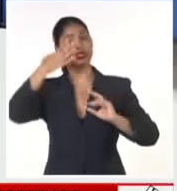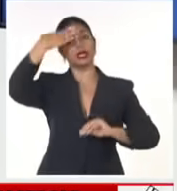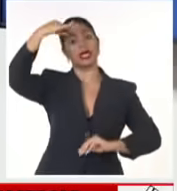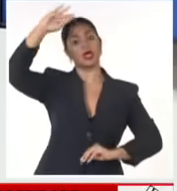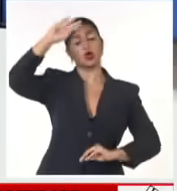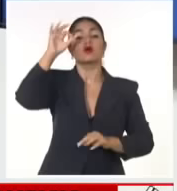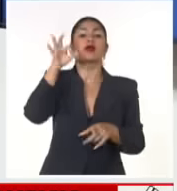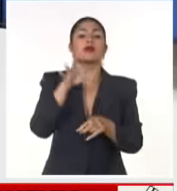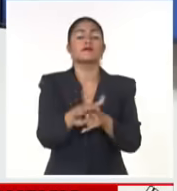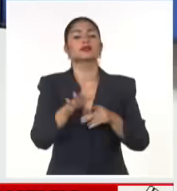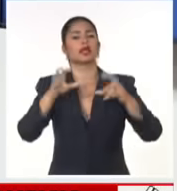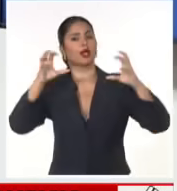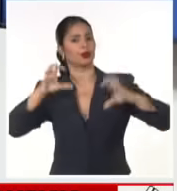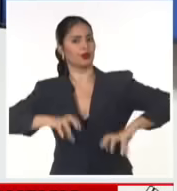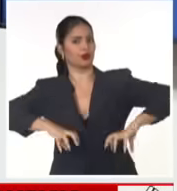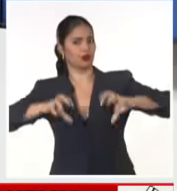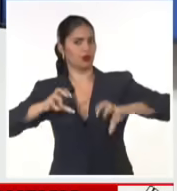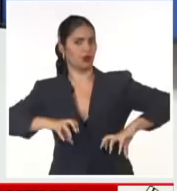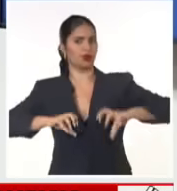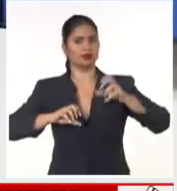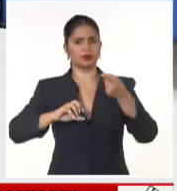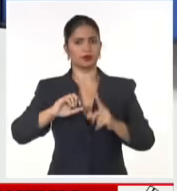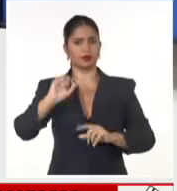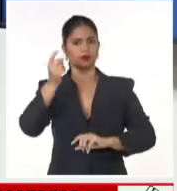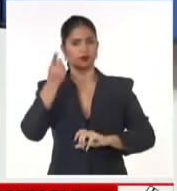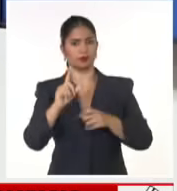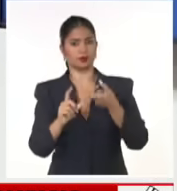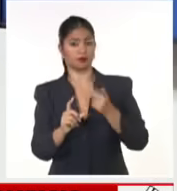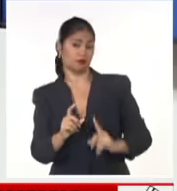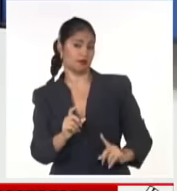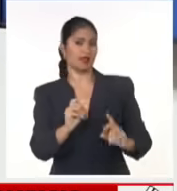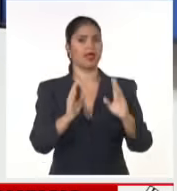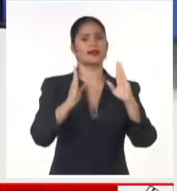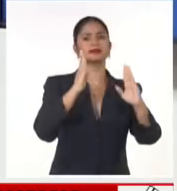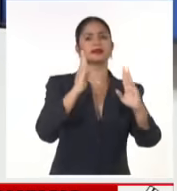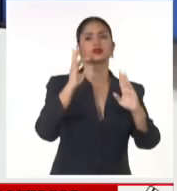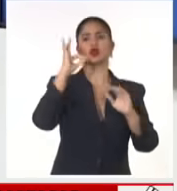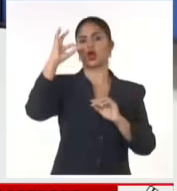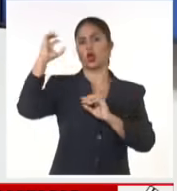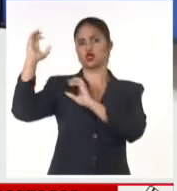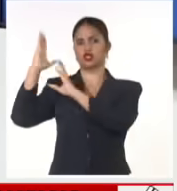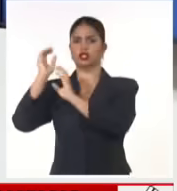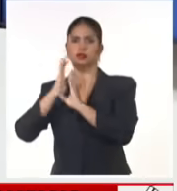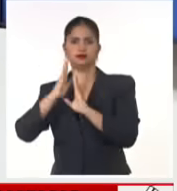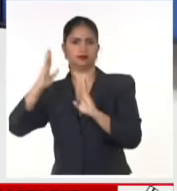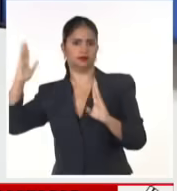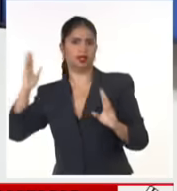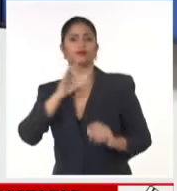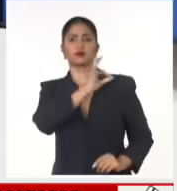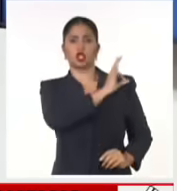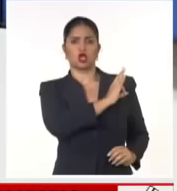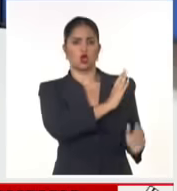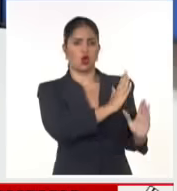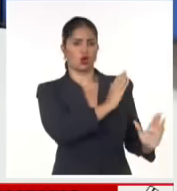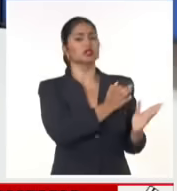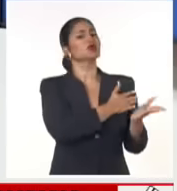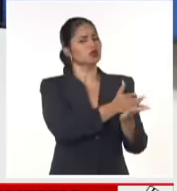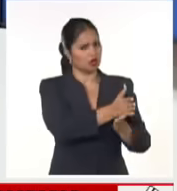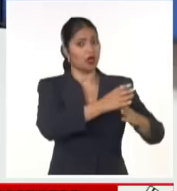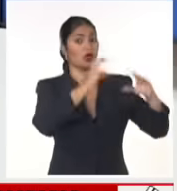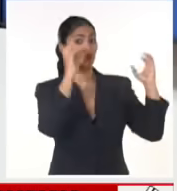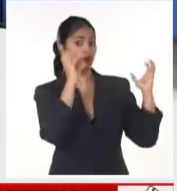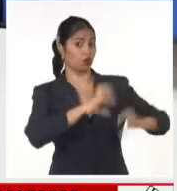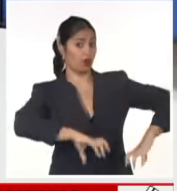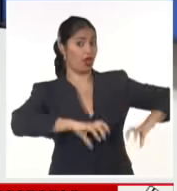y tormentas eléctricas en las regiones central y occidental. En la región oriental persistirán las lluvias, que pueden ser fuertes e intensas